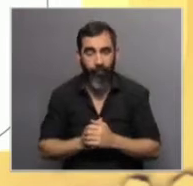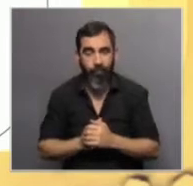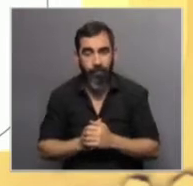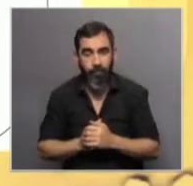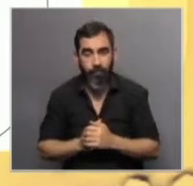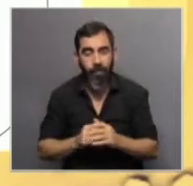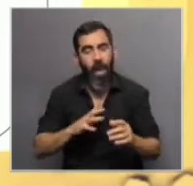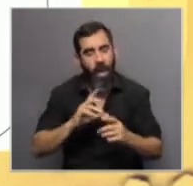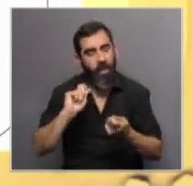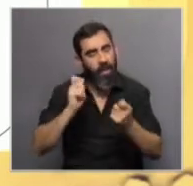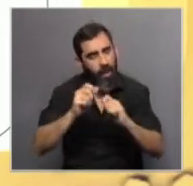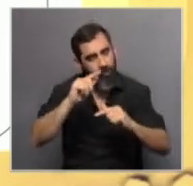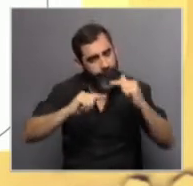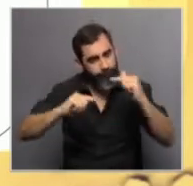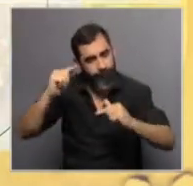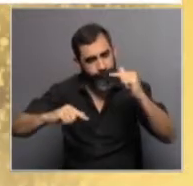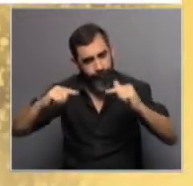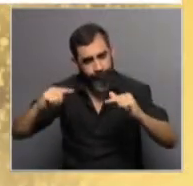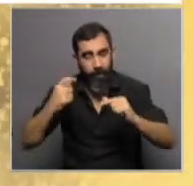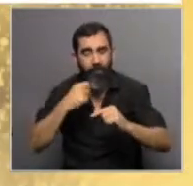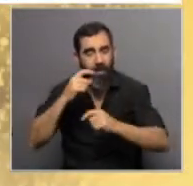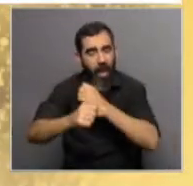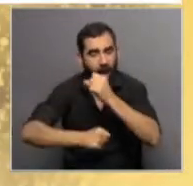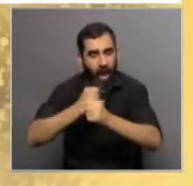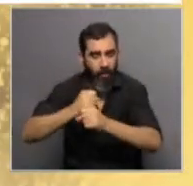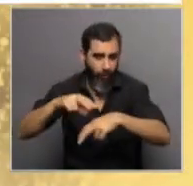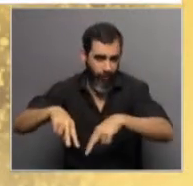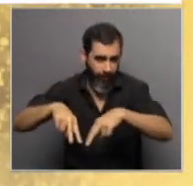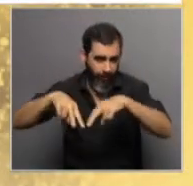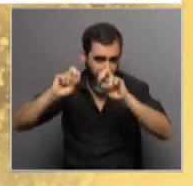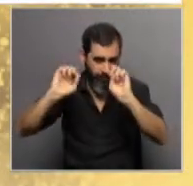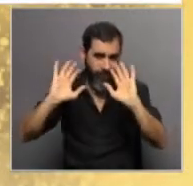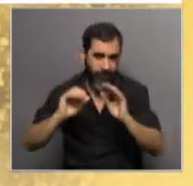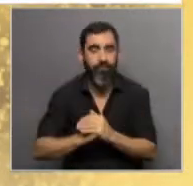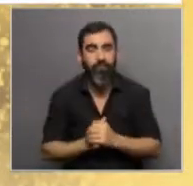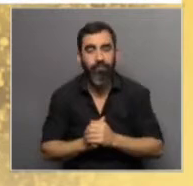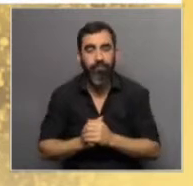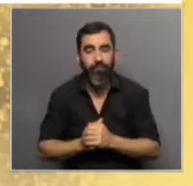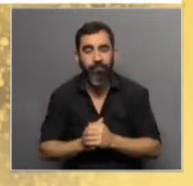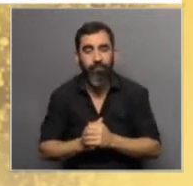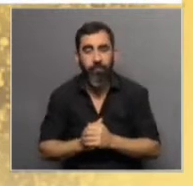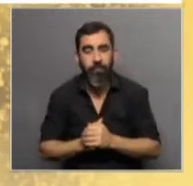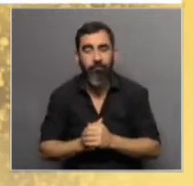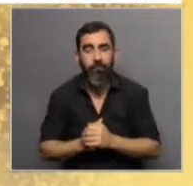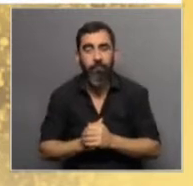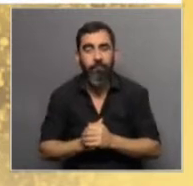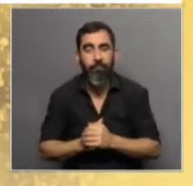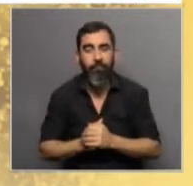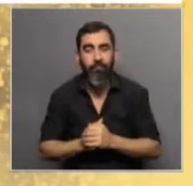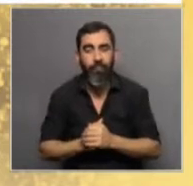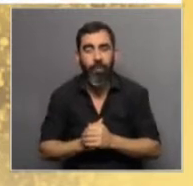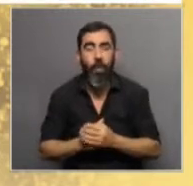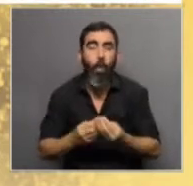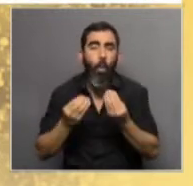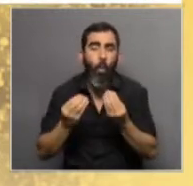tiene muchas fluctuaciones, hay que analizar algunos años más. Doctor, para cerrar esta charla y ya dejando de lado los gráficos, ¿cómo